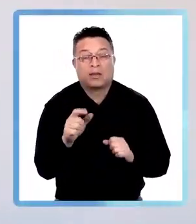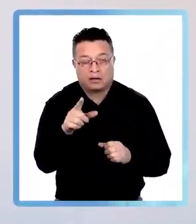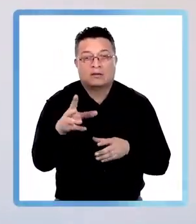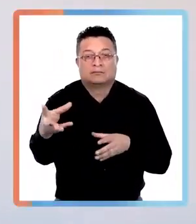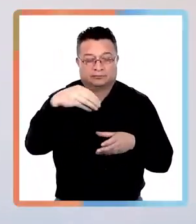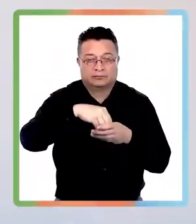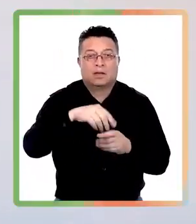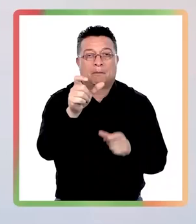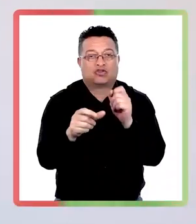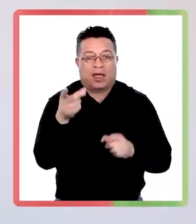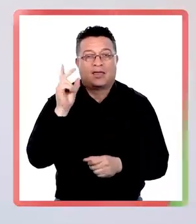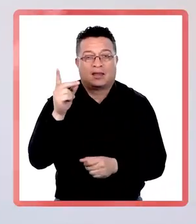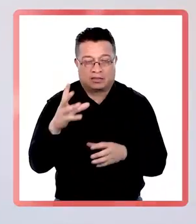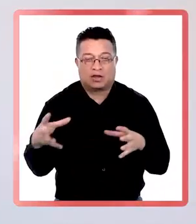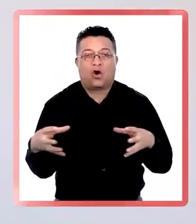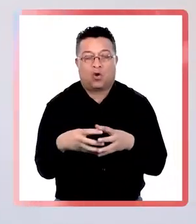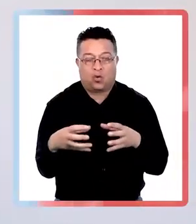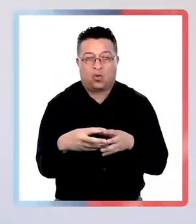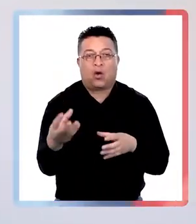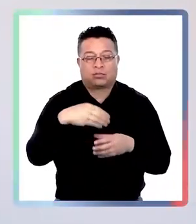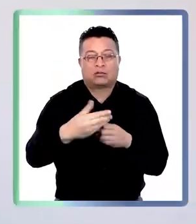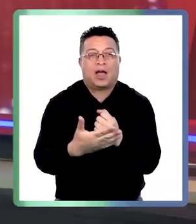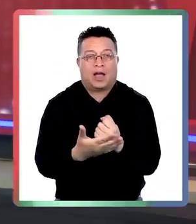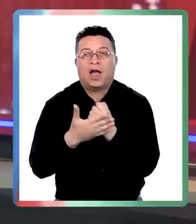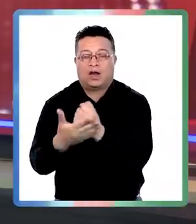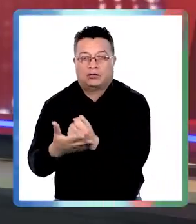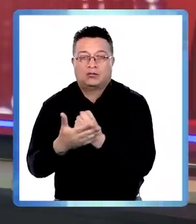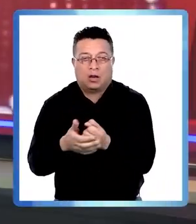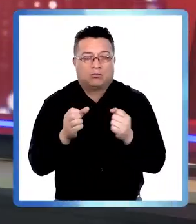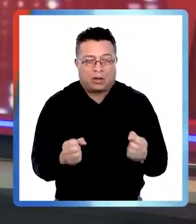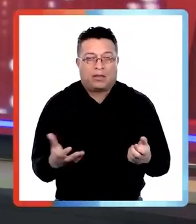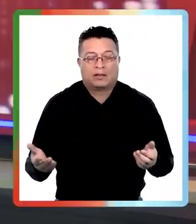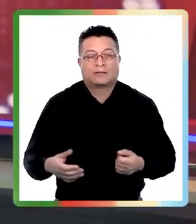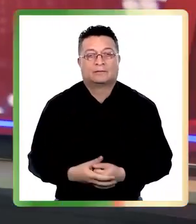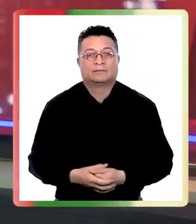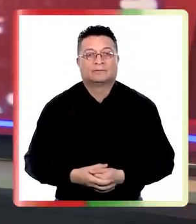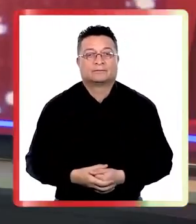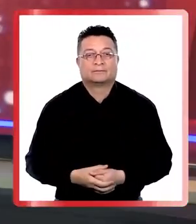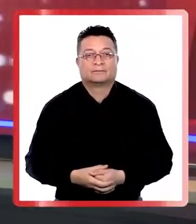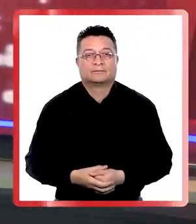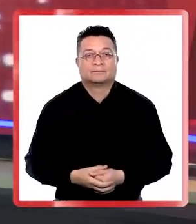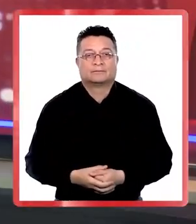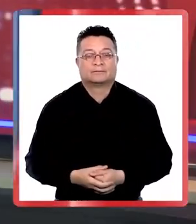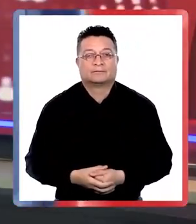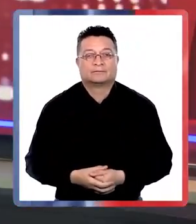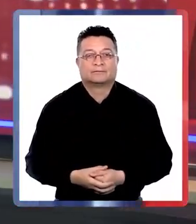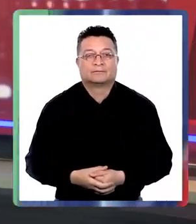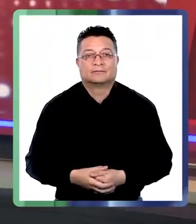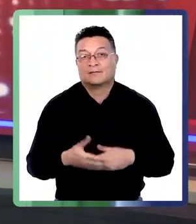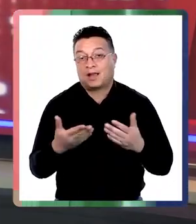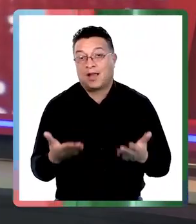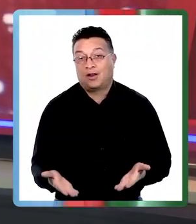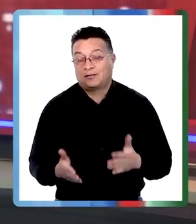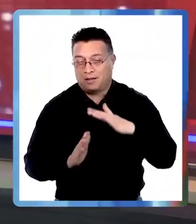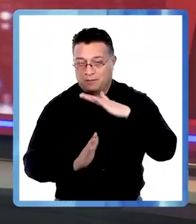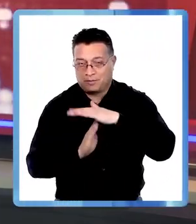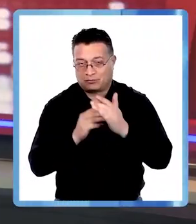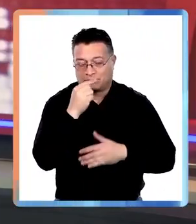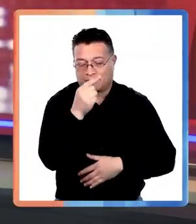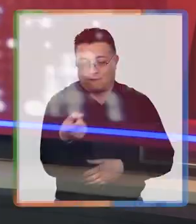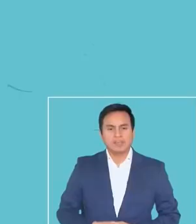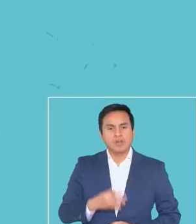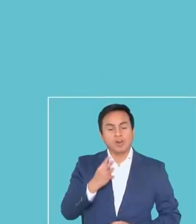discapacidad dentro de su grupo de colaboradores y colaboradoras. Nos vamos a una pausa, ya volvemos con más. Portavoz Noticias, no se